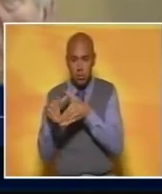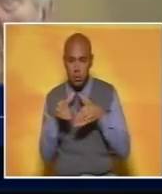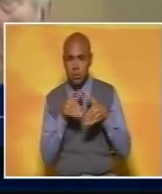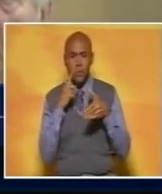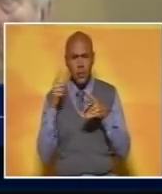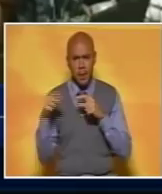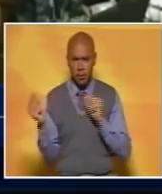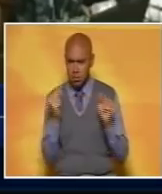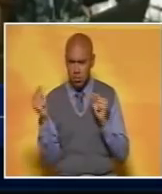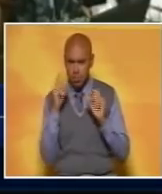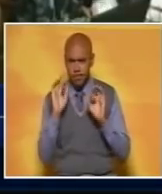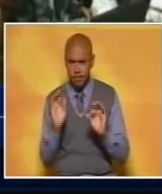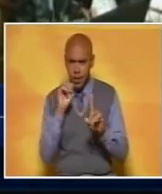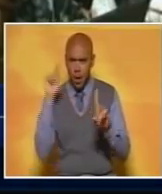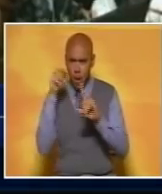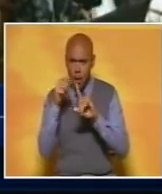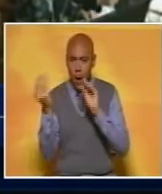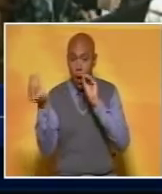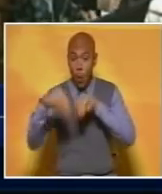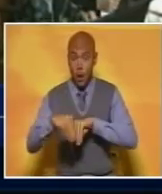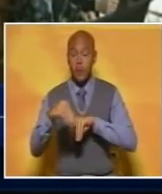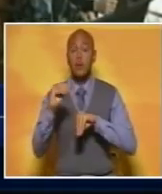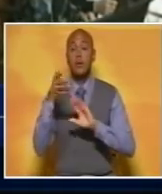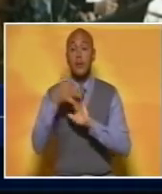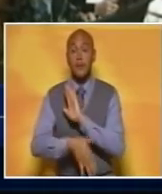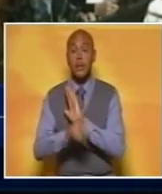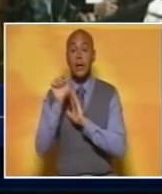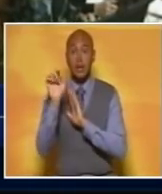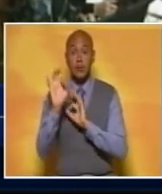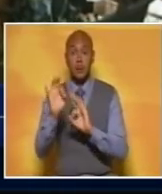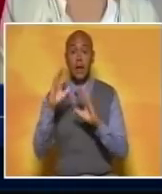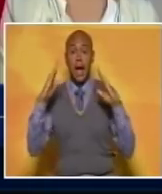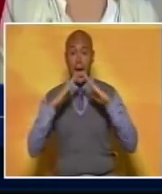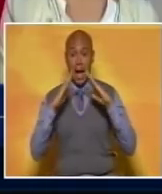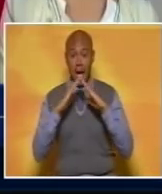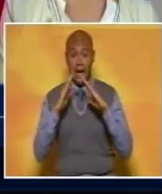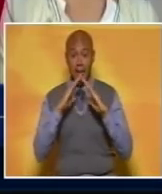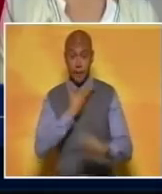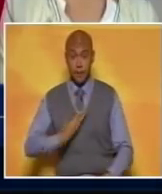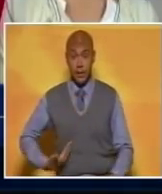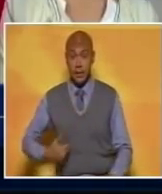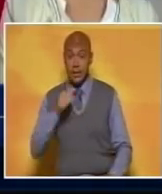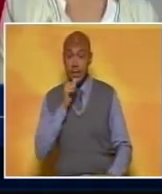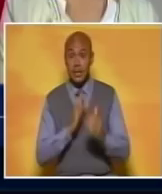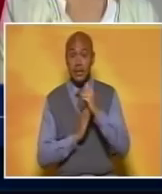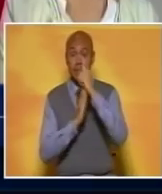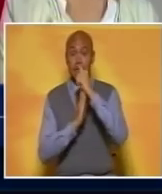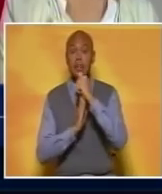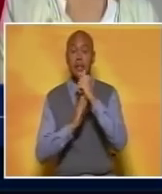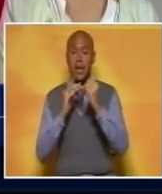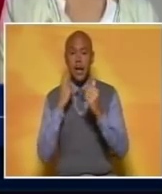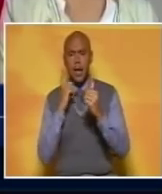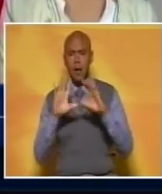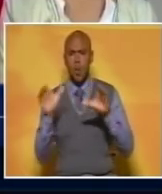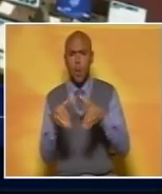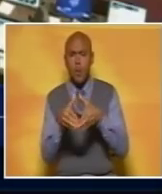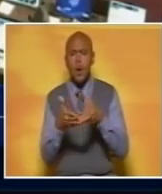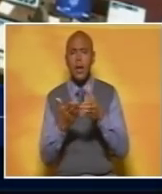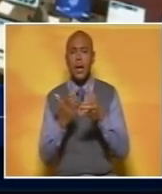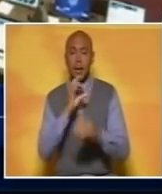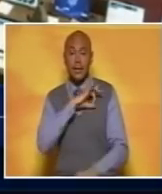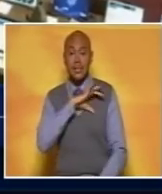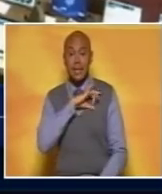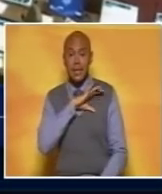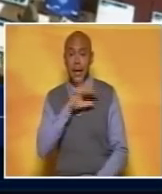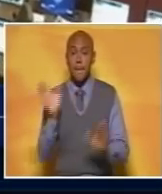amplios acuerdos. Este anuncio fue realizado tras una reunión en la casa del presidente Piñera con líderes de Chile Vamos, una coalición política